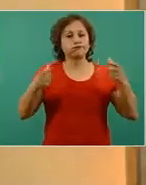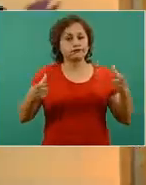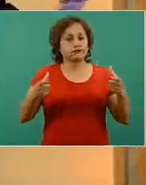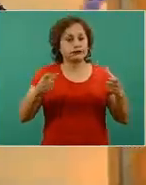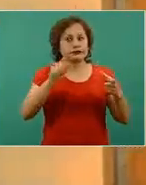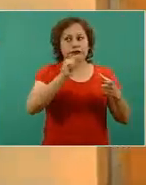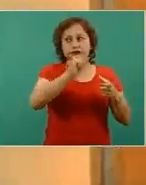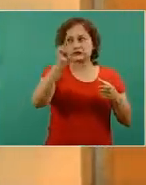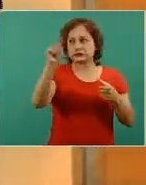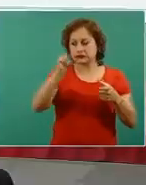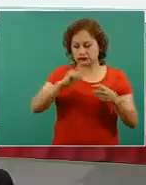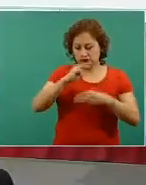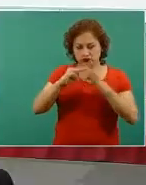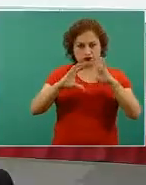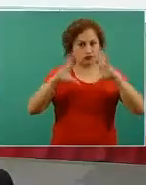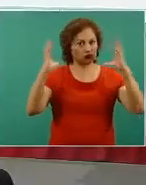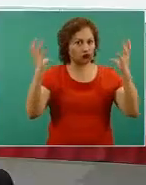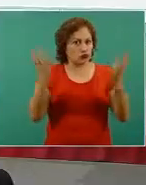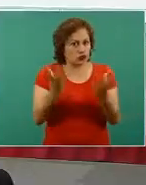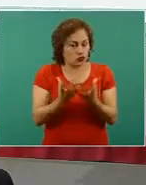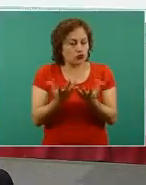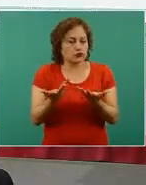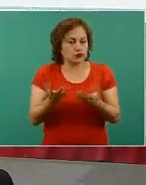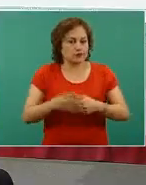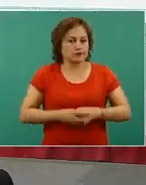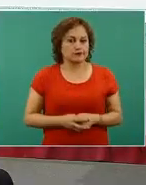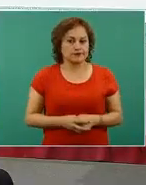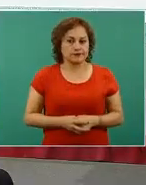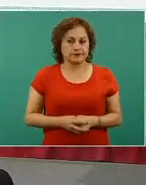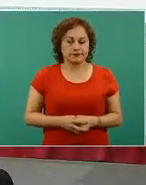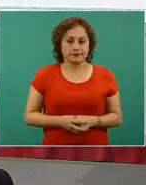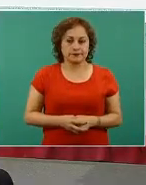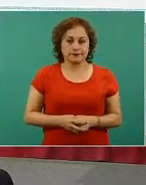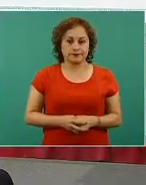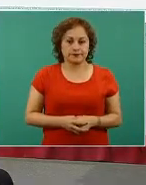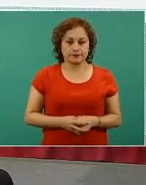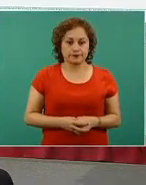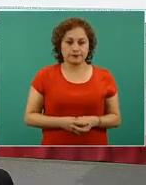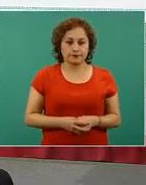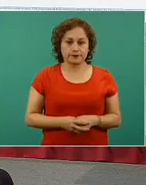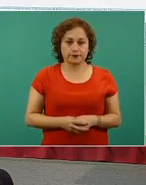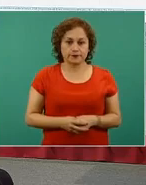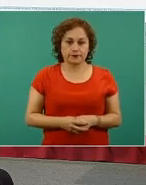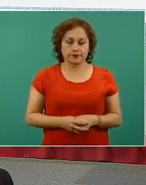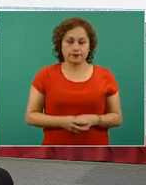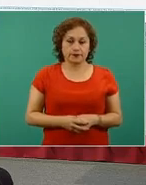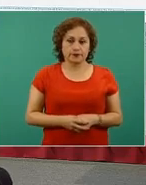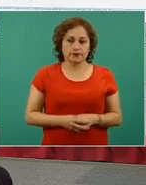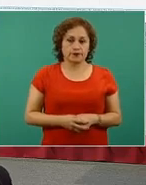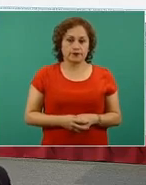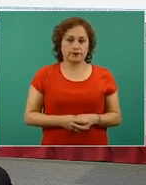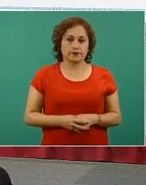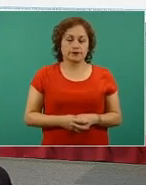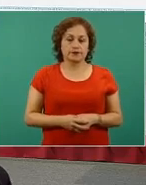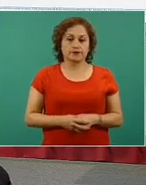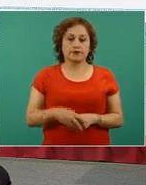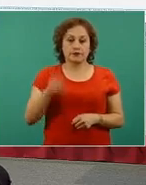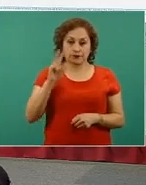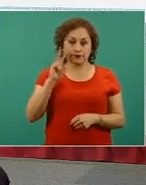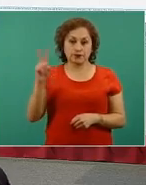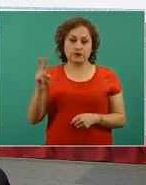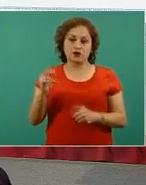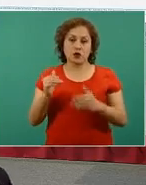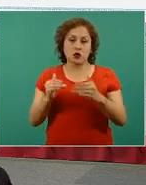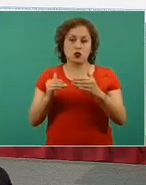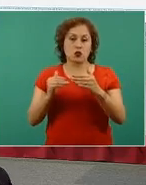puede incrementarse también en las diferentes otras regiones en particular. ya alcanzando los 120